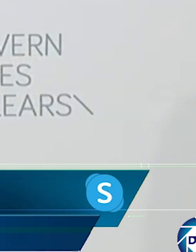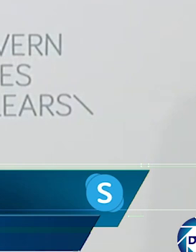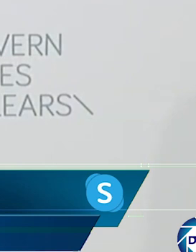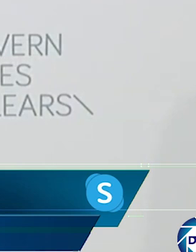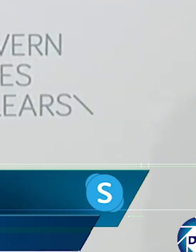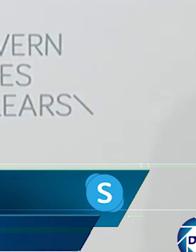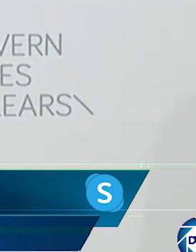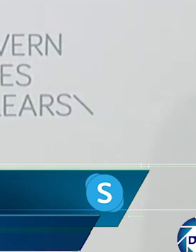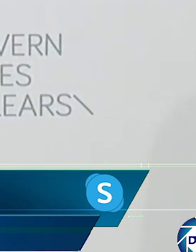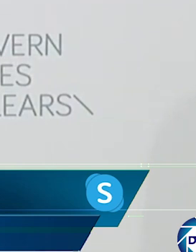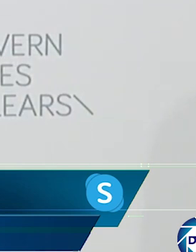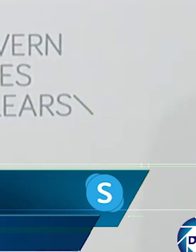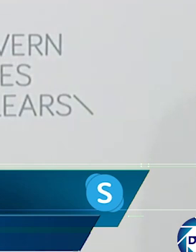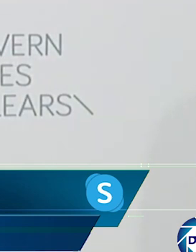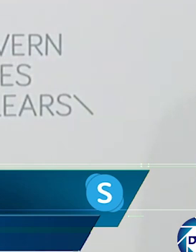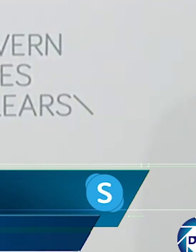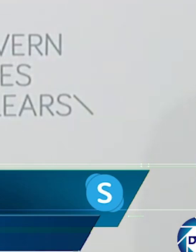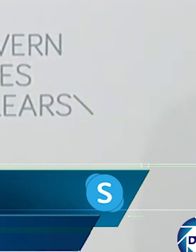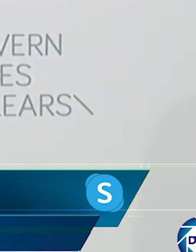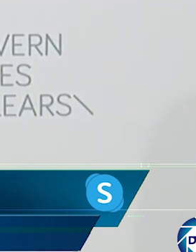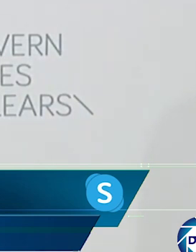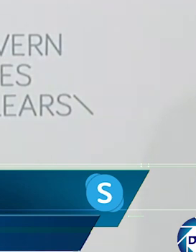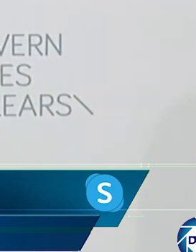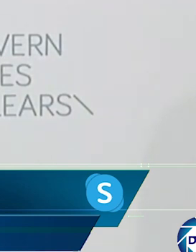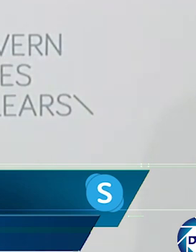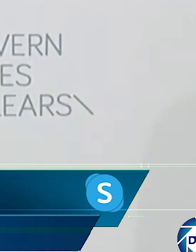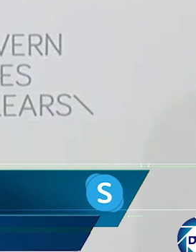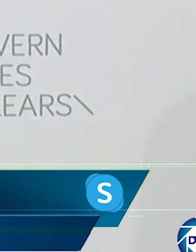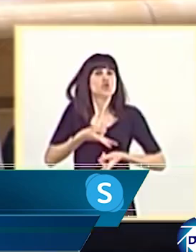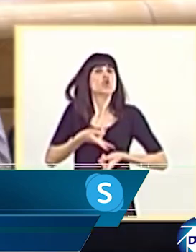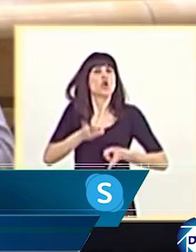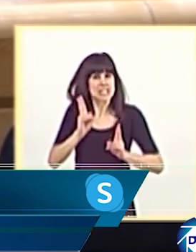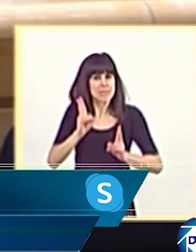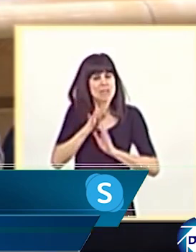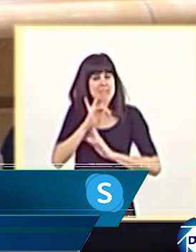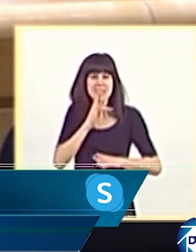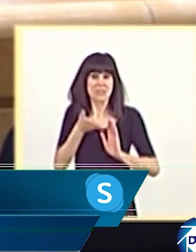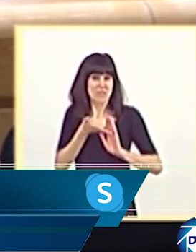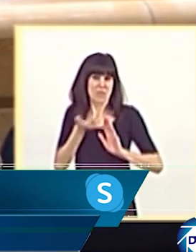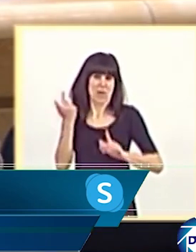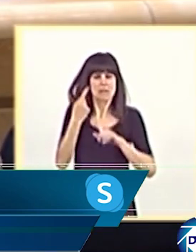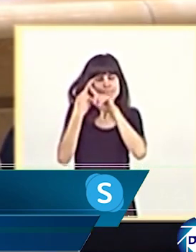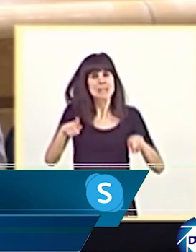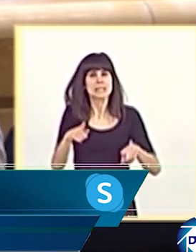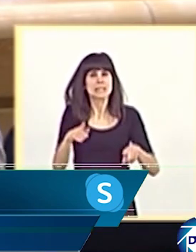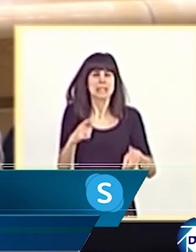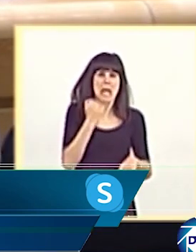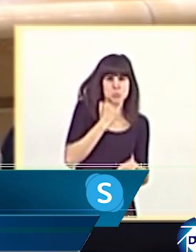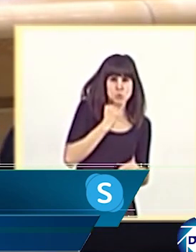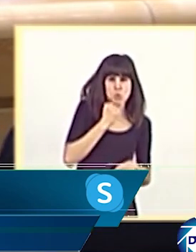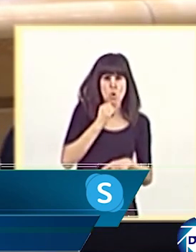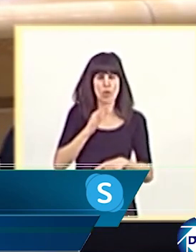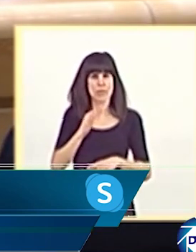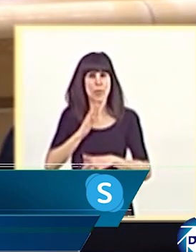oportunidad más que han tenido para, pues desgraciadamente utilizarla, ¿no? En este caso, contra el hombre y